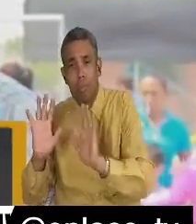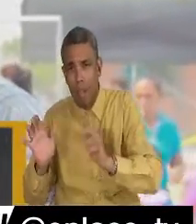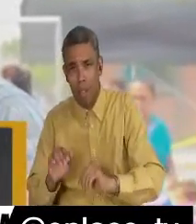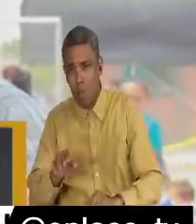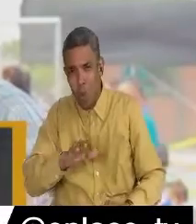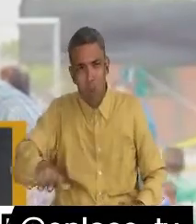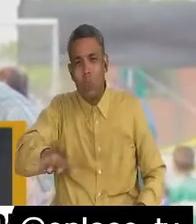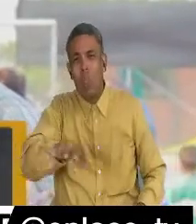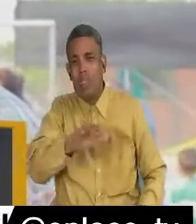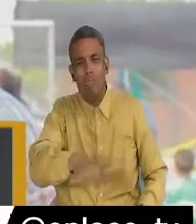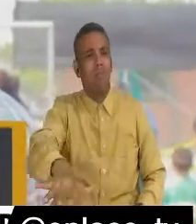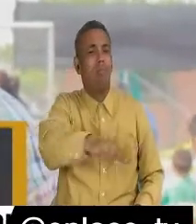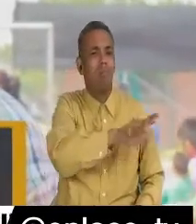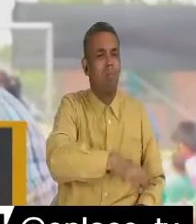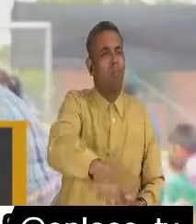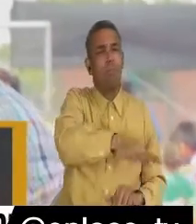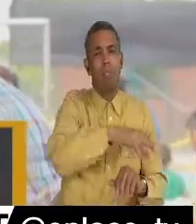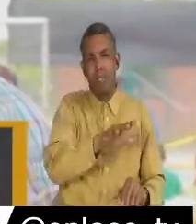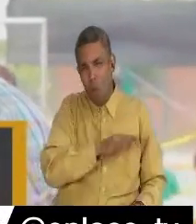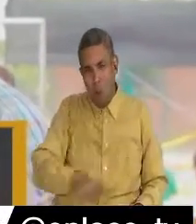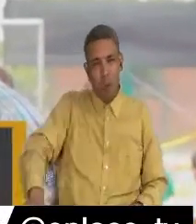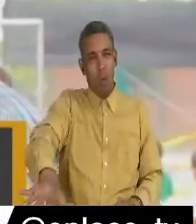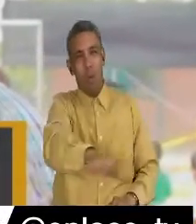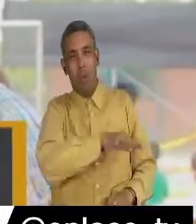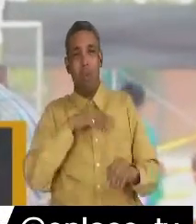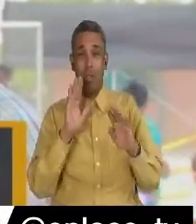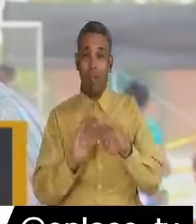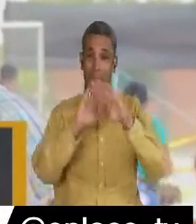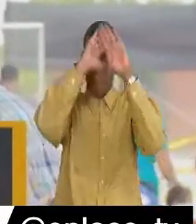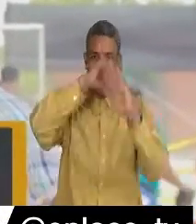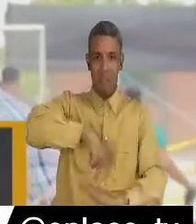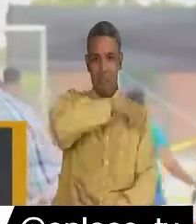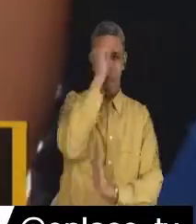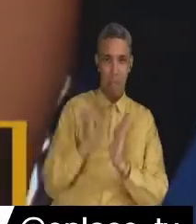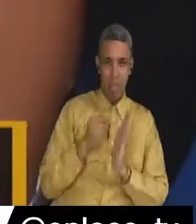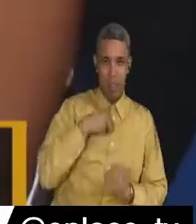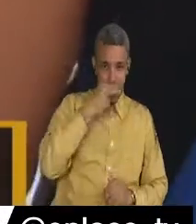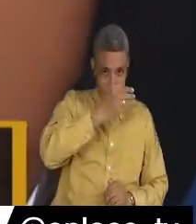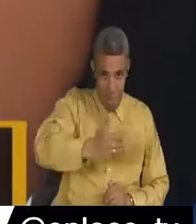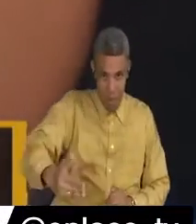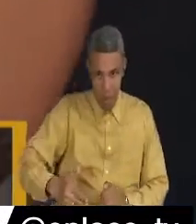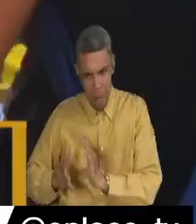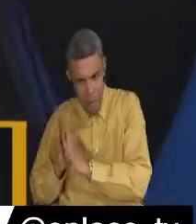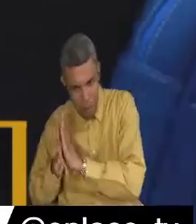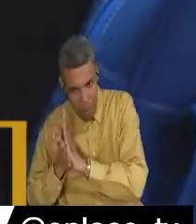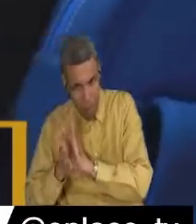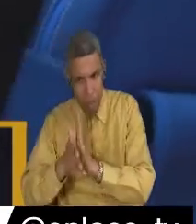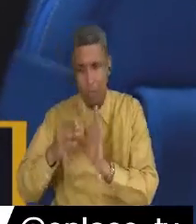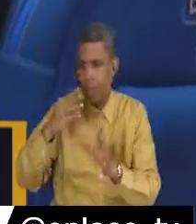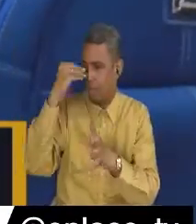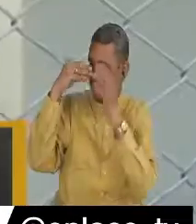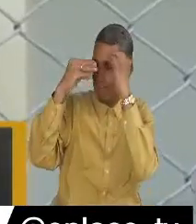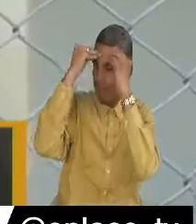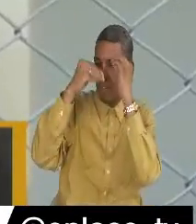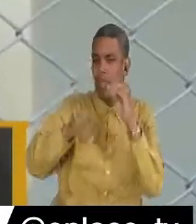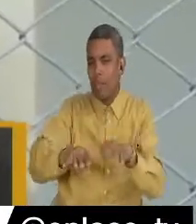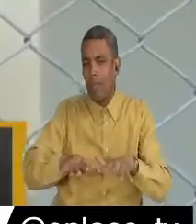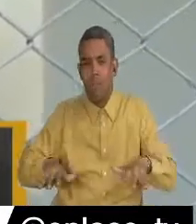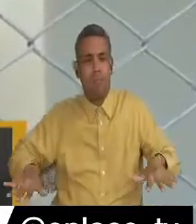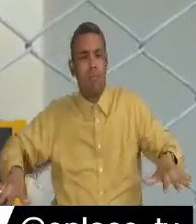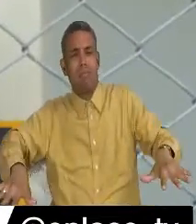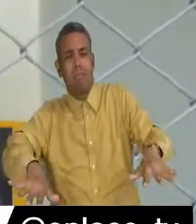niños, al futuro se tenga un mejor tratamiento a la tierra y nuestro ambiente. Con esto nuestros hijos